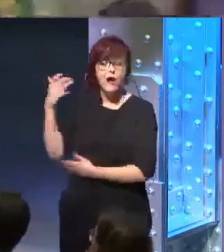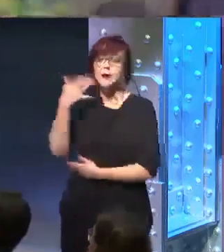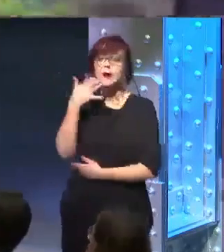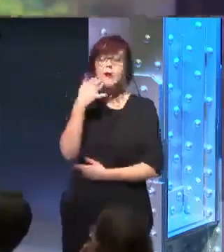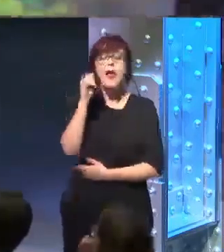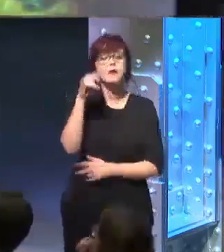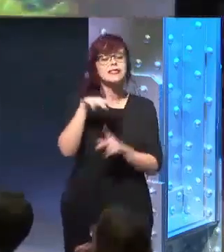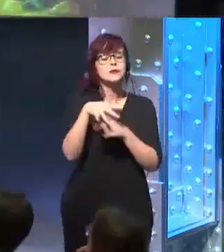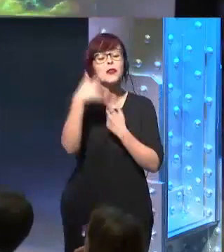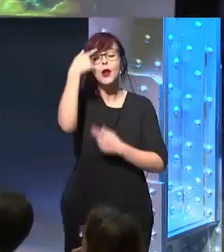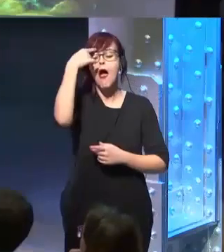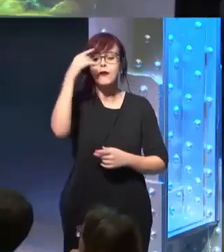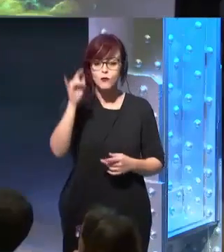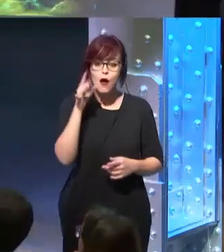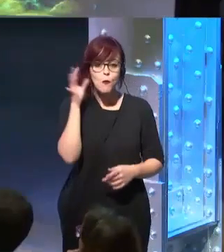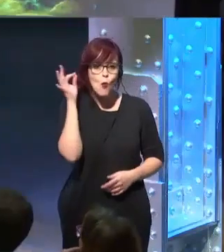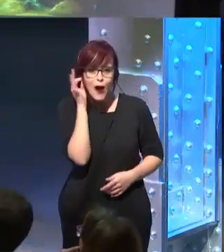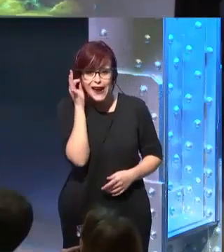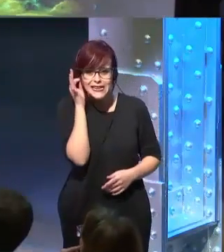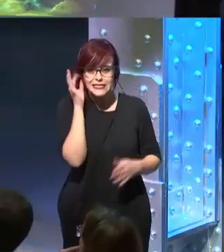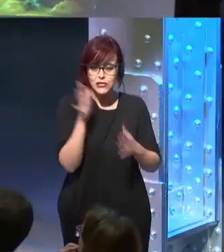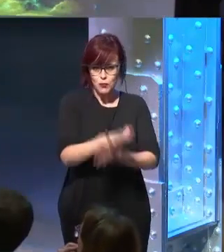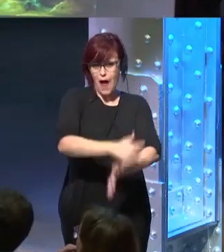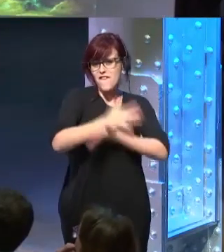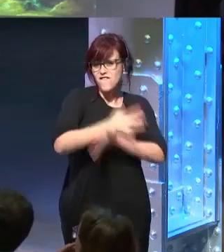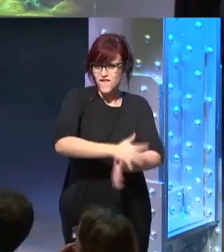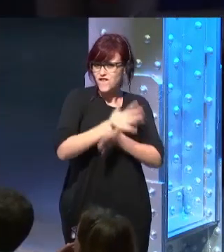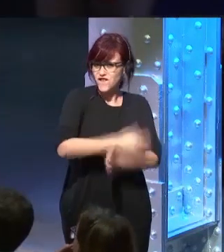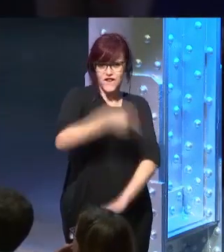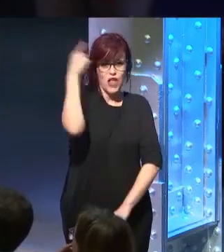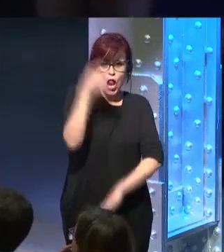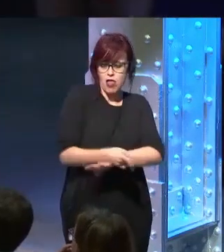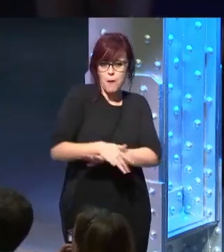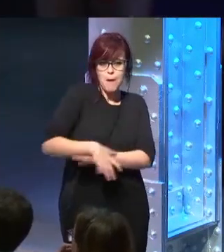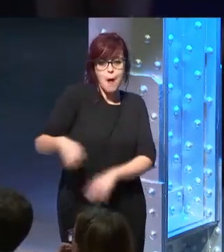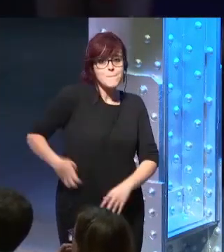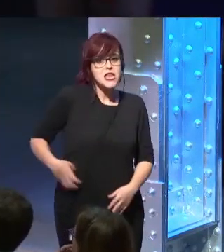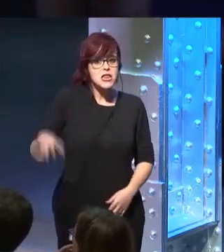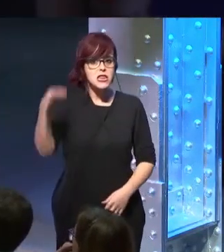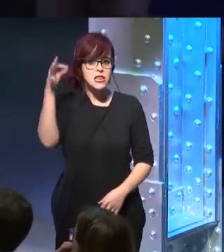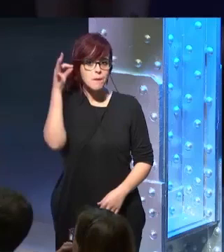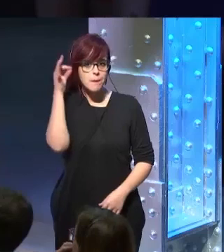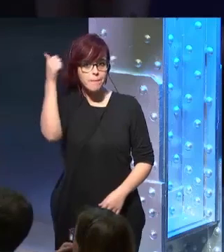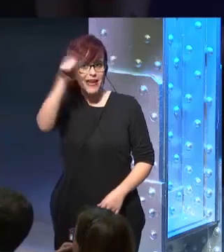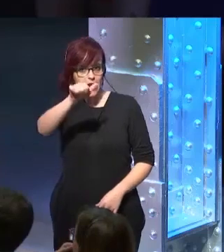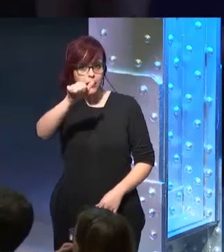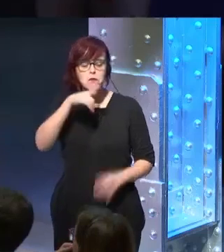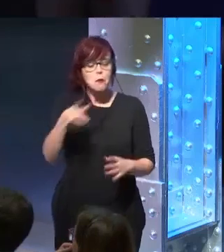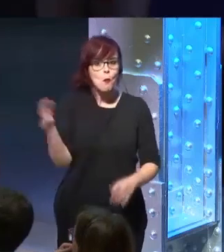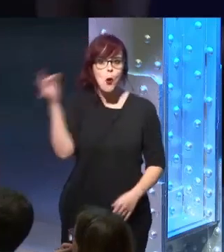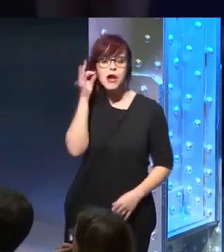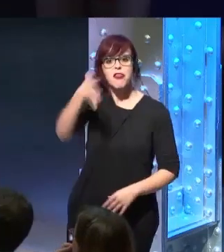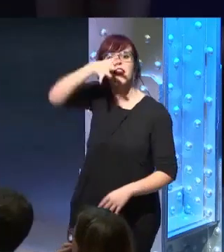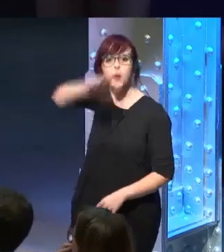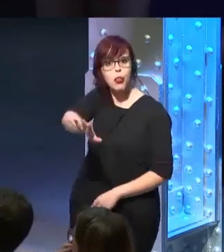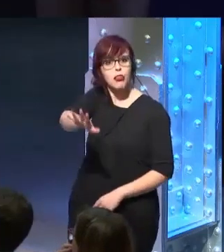hay un caso de una mujer que es brutalmente violada por un príncipe y esta mujer denuncia al